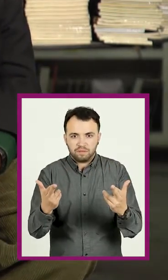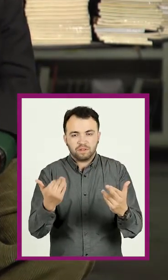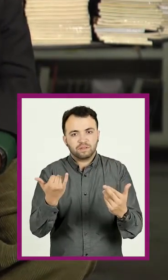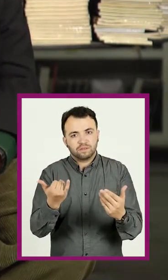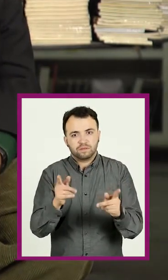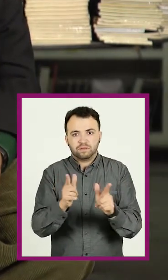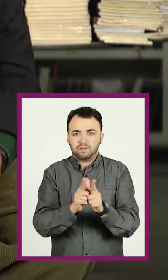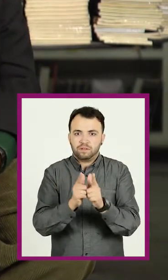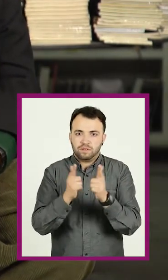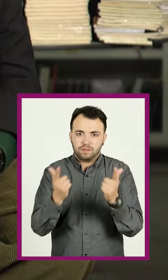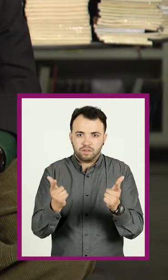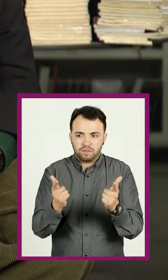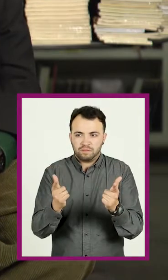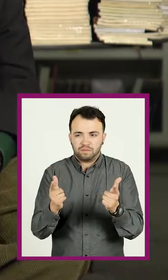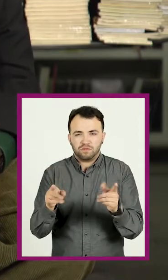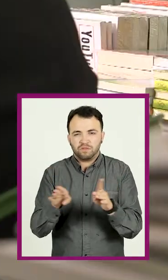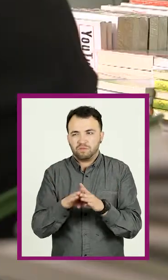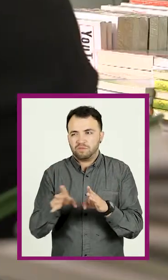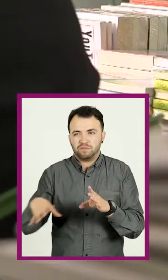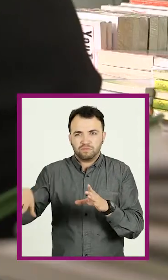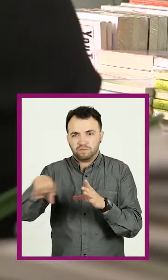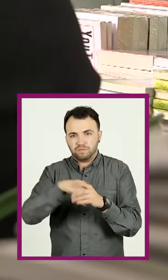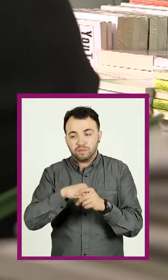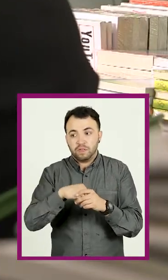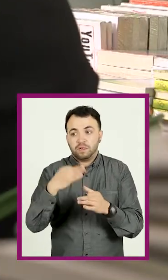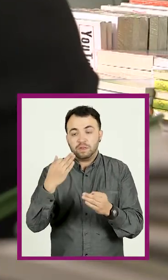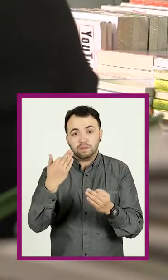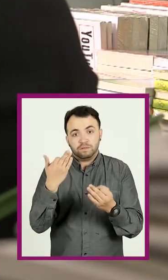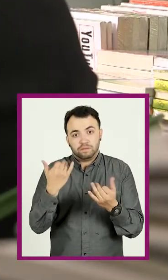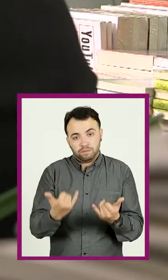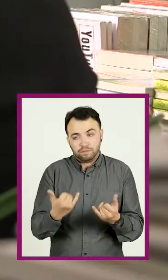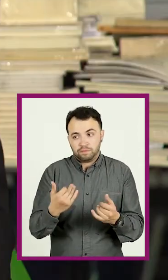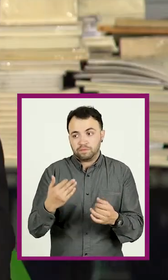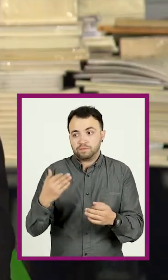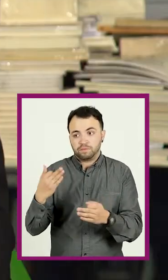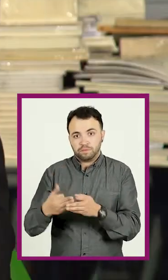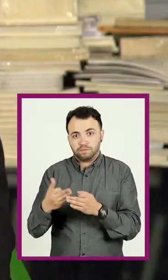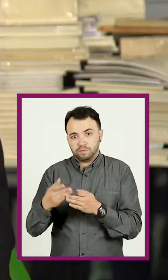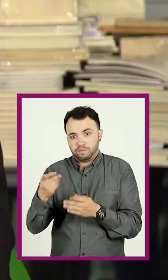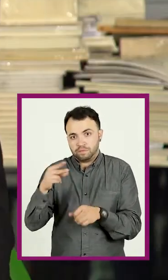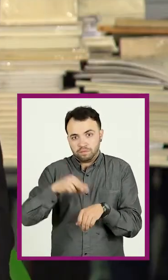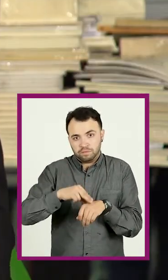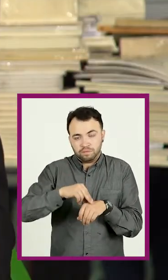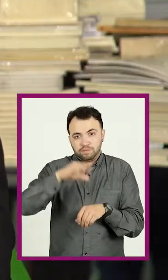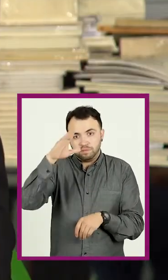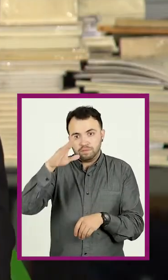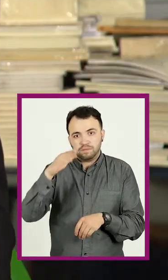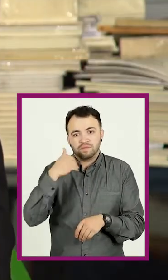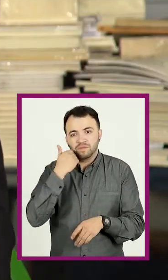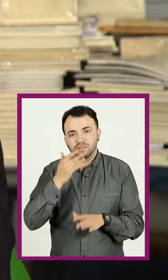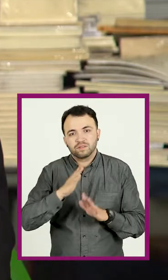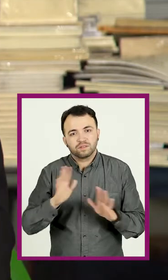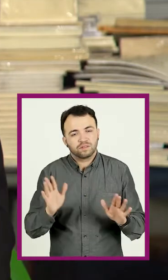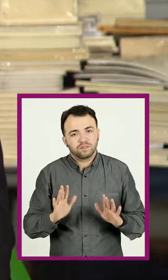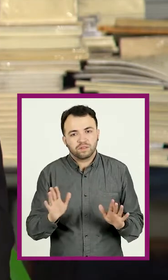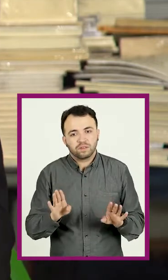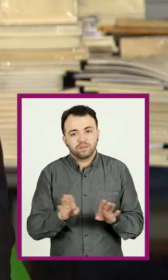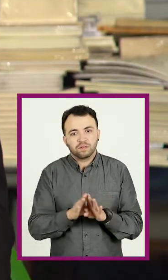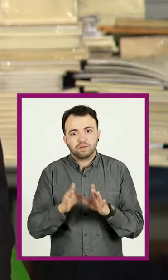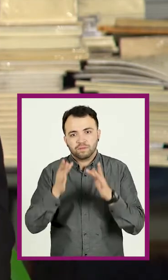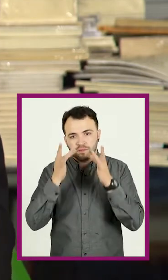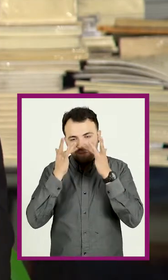y en libros colectivos. Y en la actualidad el doctor Velasco anuncia la